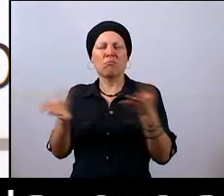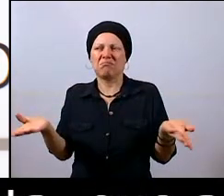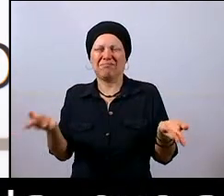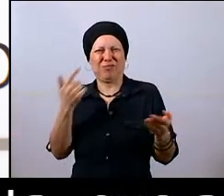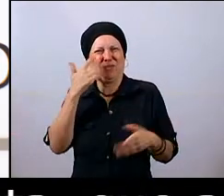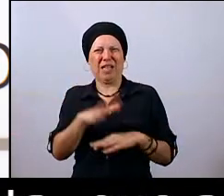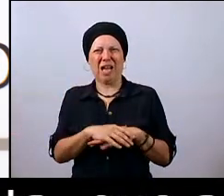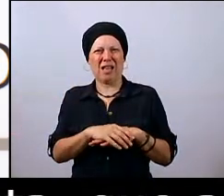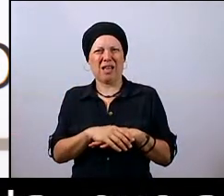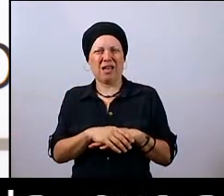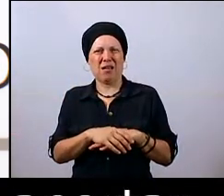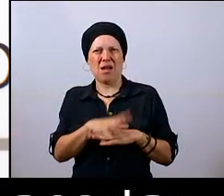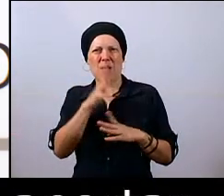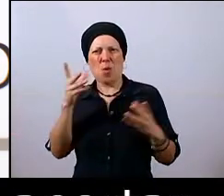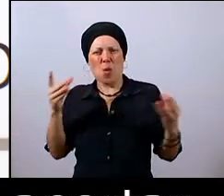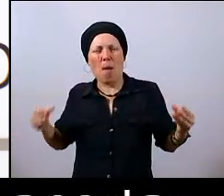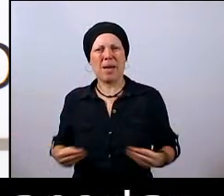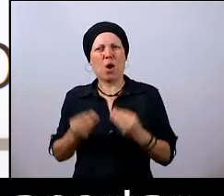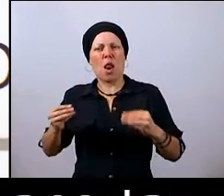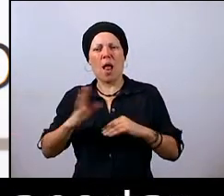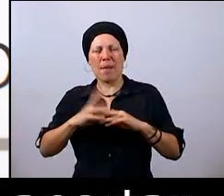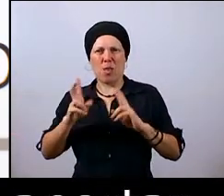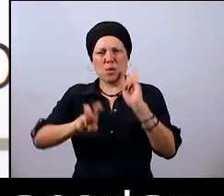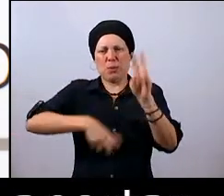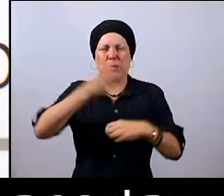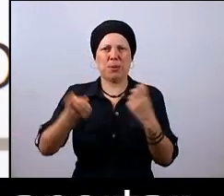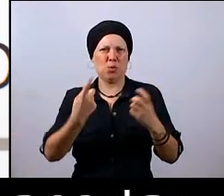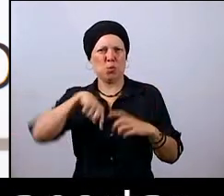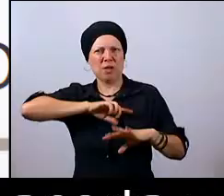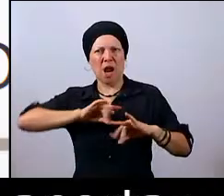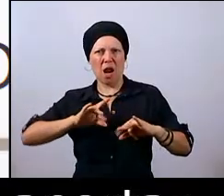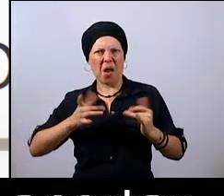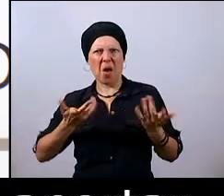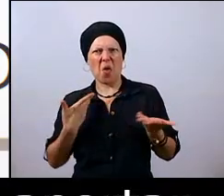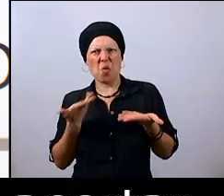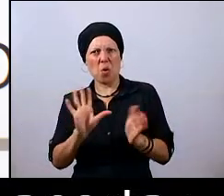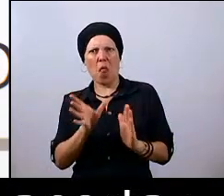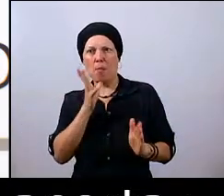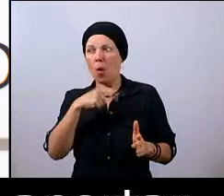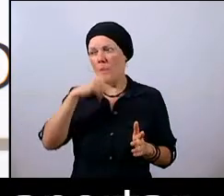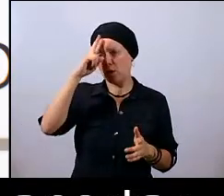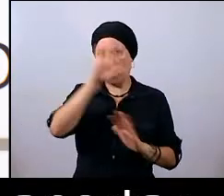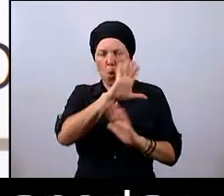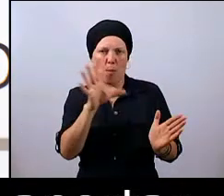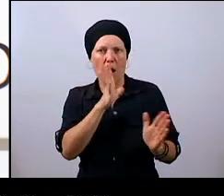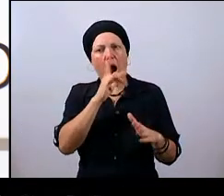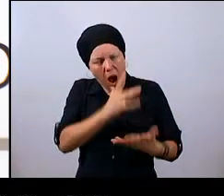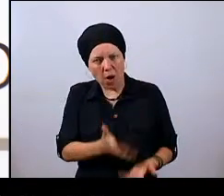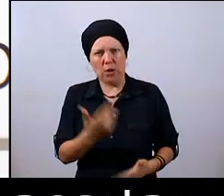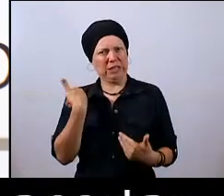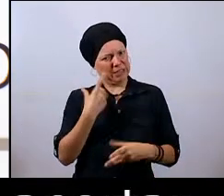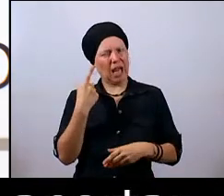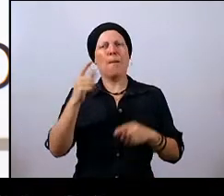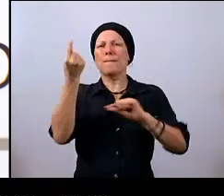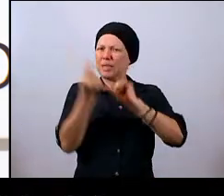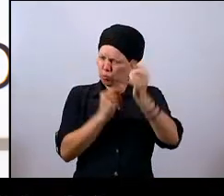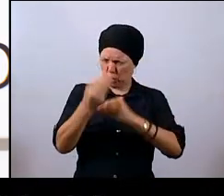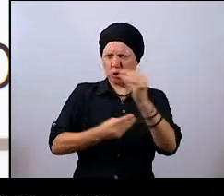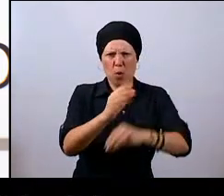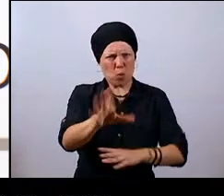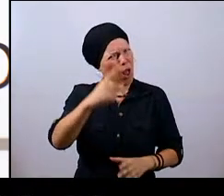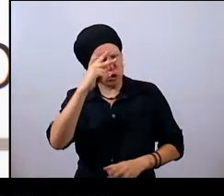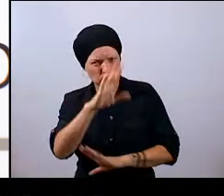de aportar y de mejorar para la reconstrucción de nuestra región. Que no se preocupen, que ahora se va a ejecutar ese presupuesto